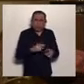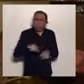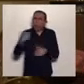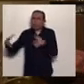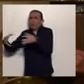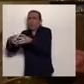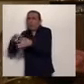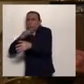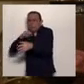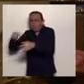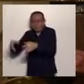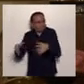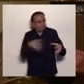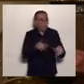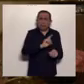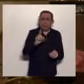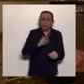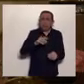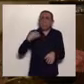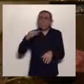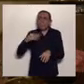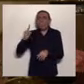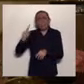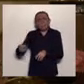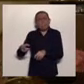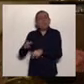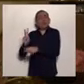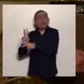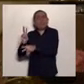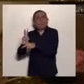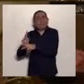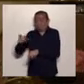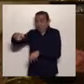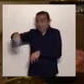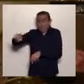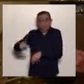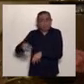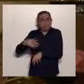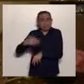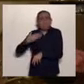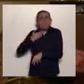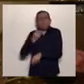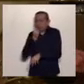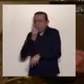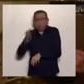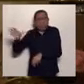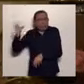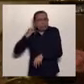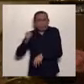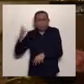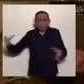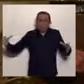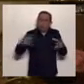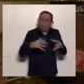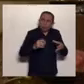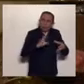además otras ovejas que no son de este corral y a las que debo también conducir. Ellas oirán mi voz y así habrá un